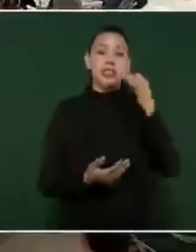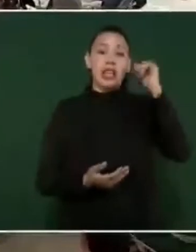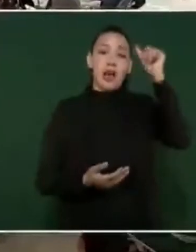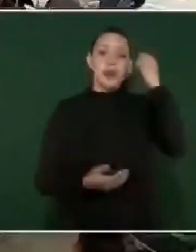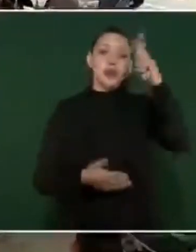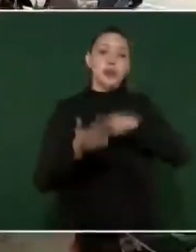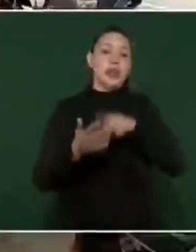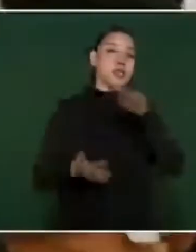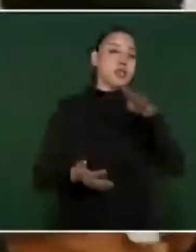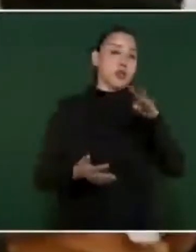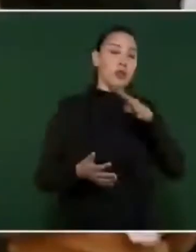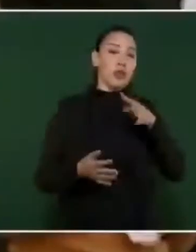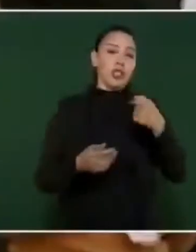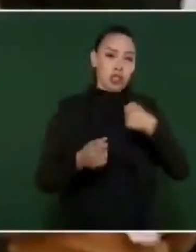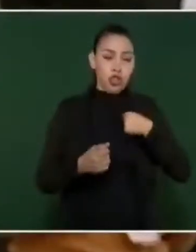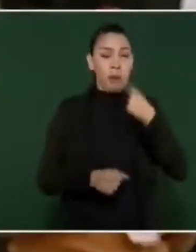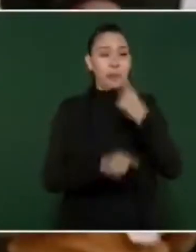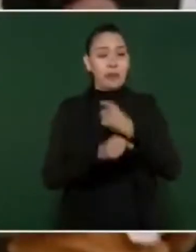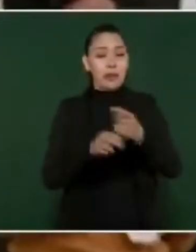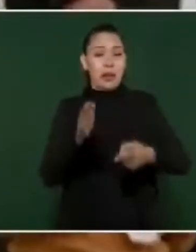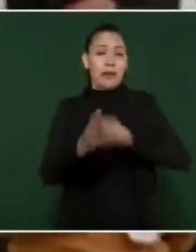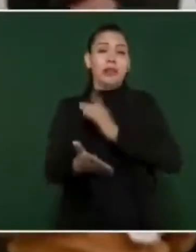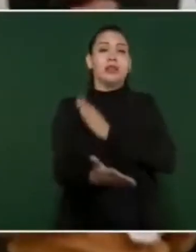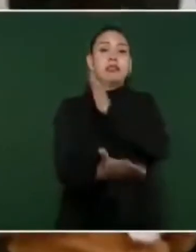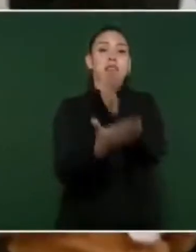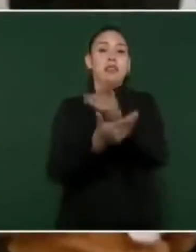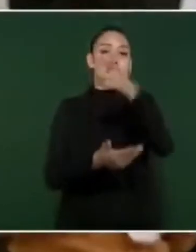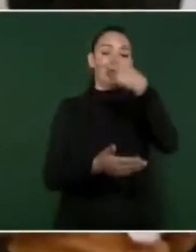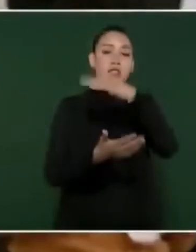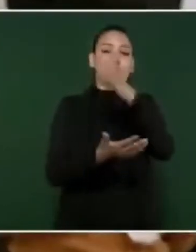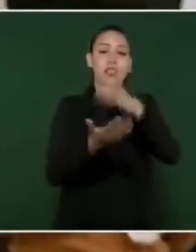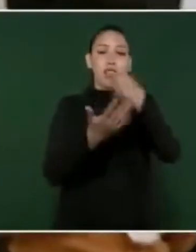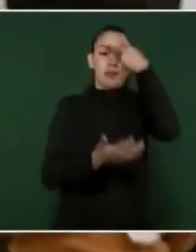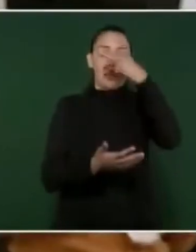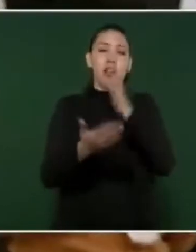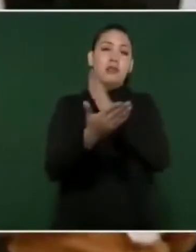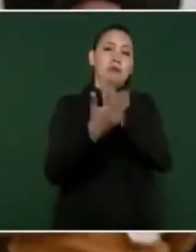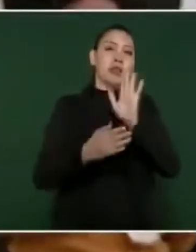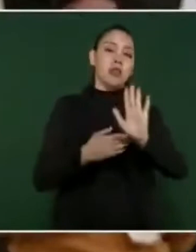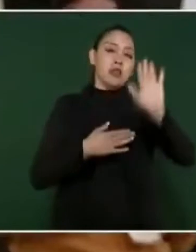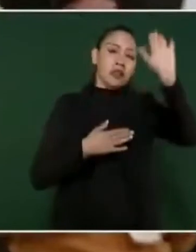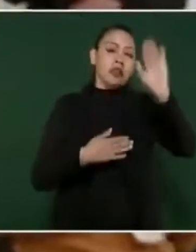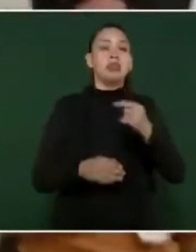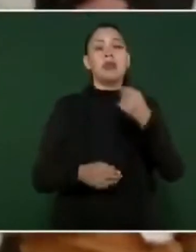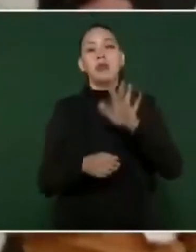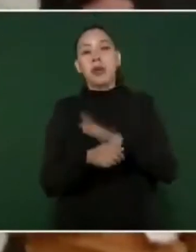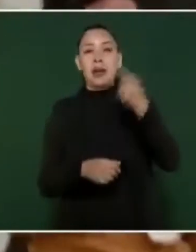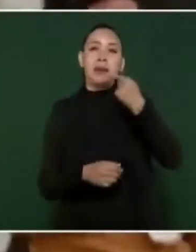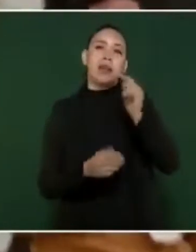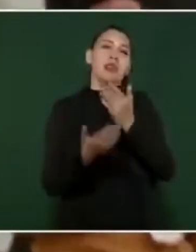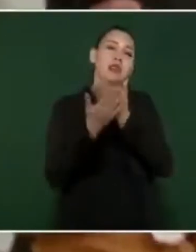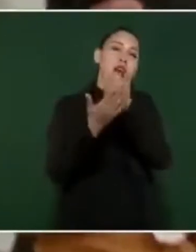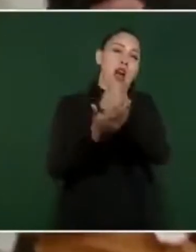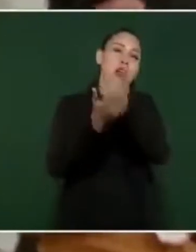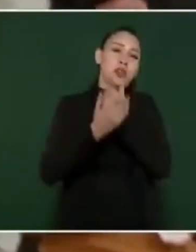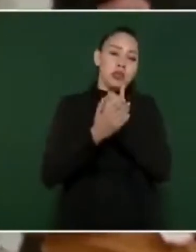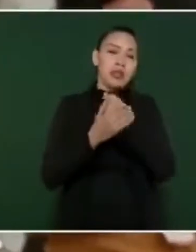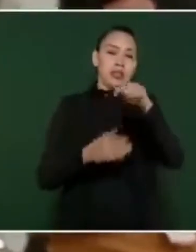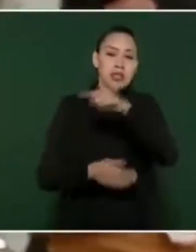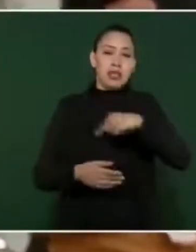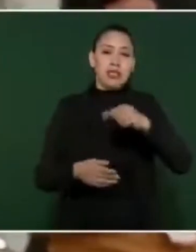mucha esperanza su ayuda para resolver el cobarde asesinato de mi padre, el periodista Carlos Domínguez, que fue apuñalado en 24 ocasiones el 13 de